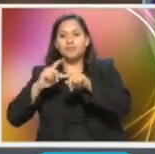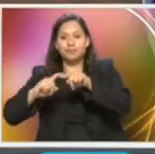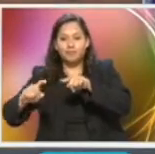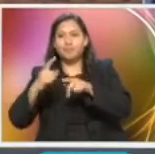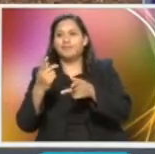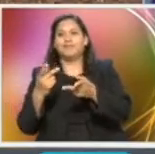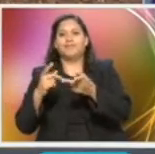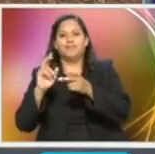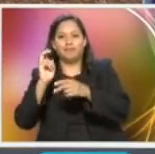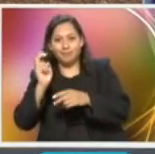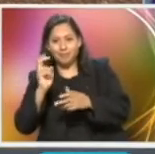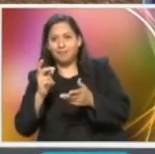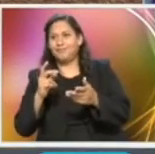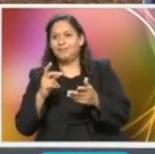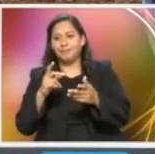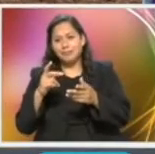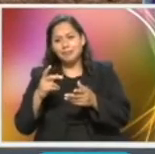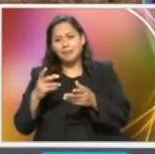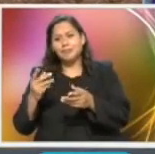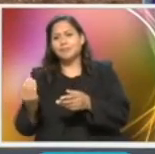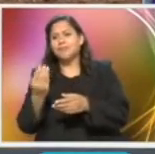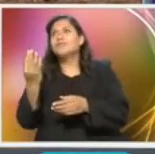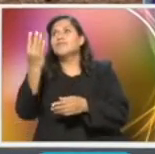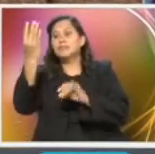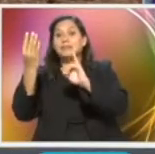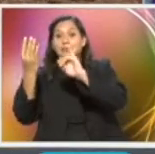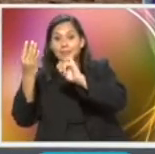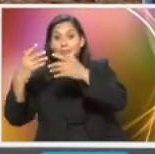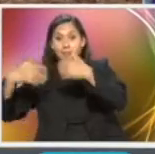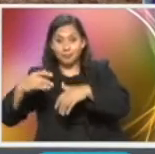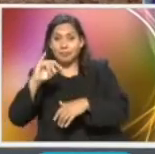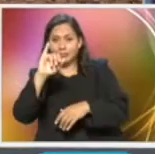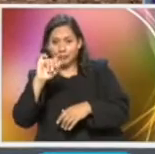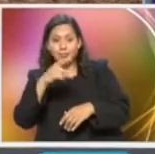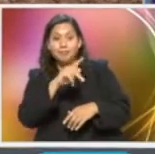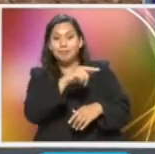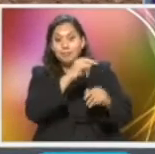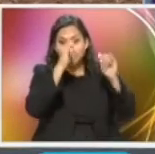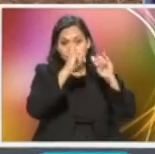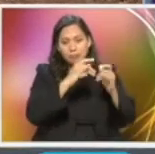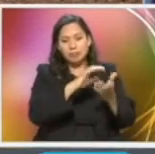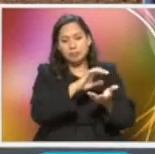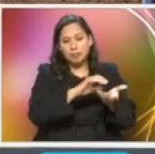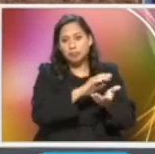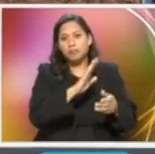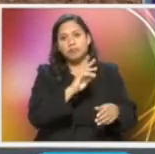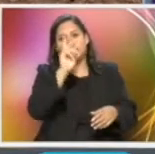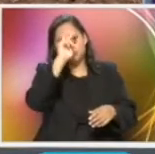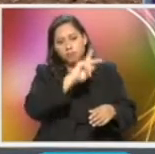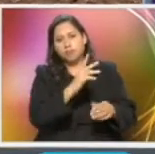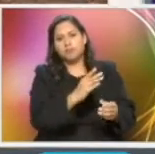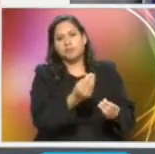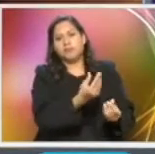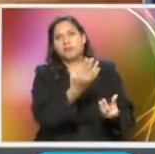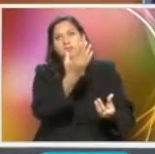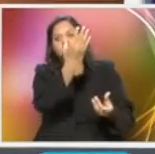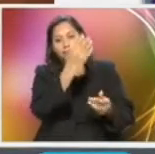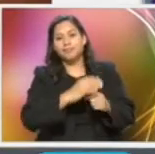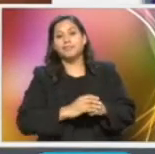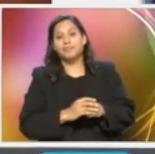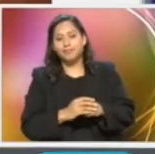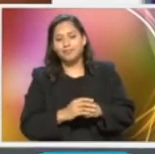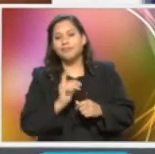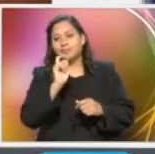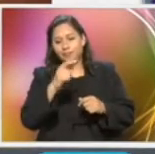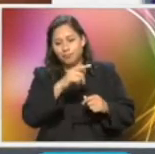efecto invernadero. Es decir, el metano que los seres humanos provocamos es más. Y dentro de ese, un tercio es solamente el